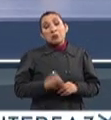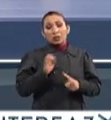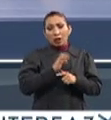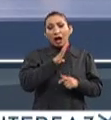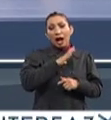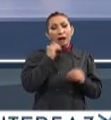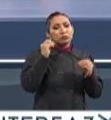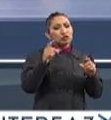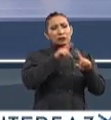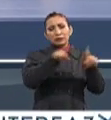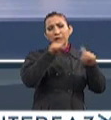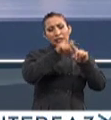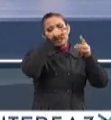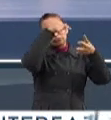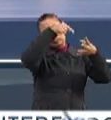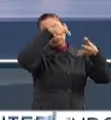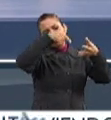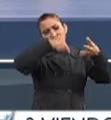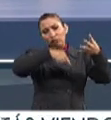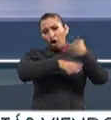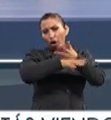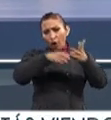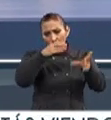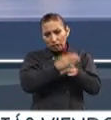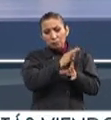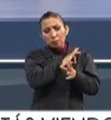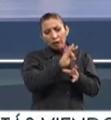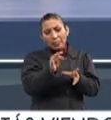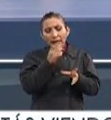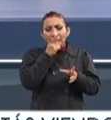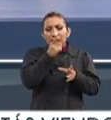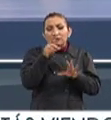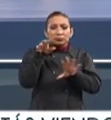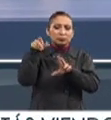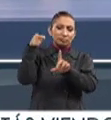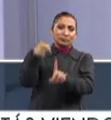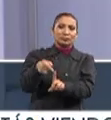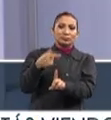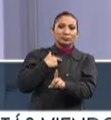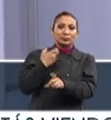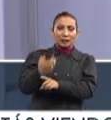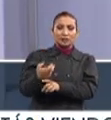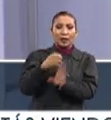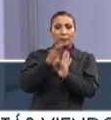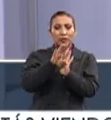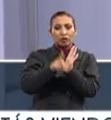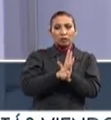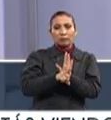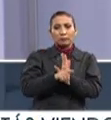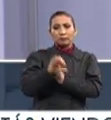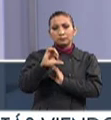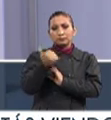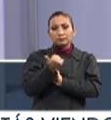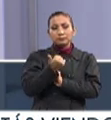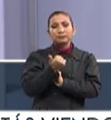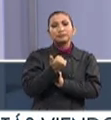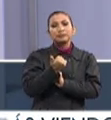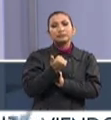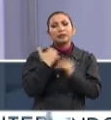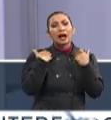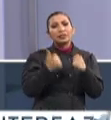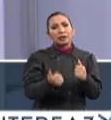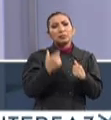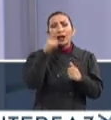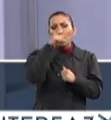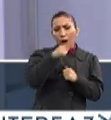Hay muchos aspectos que se pueden decir sobre este método. Por ejemplo, entendemos